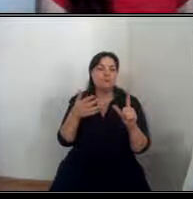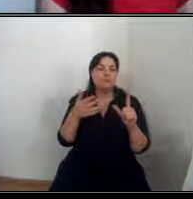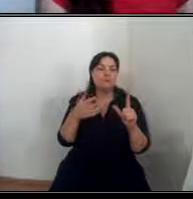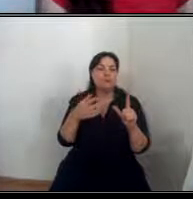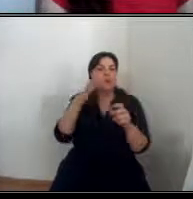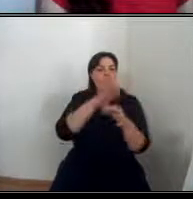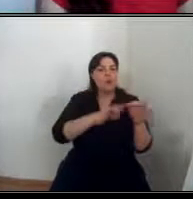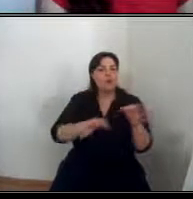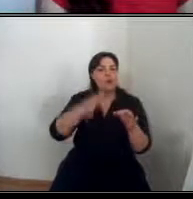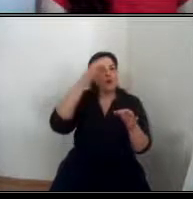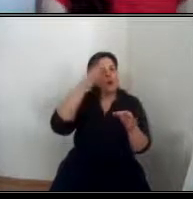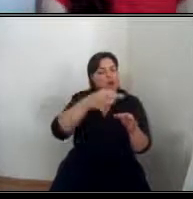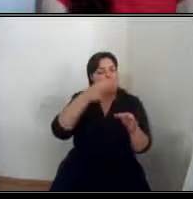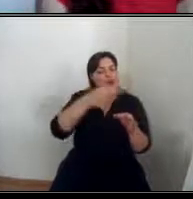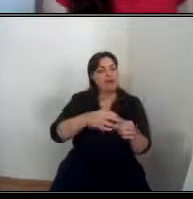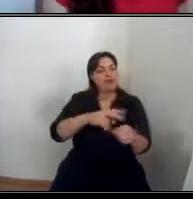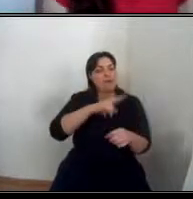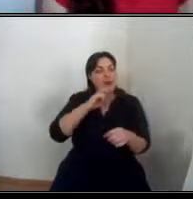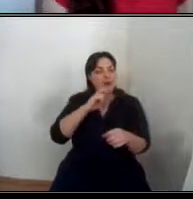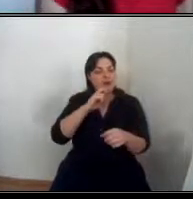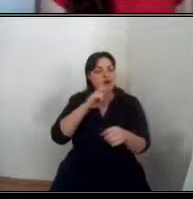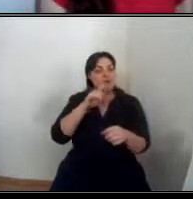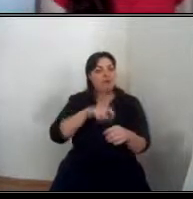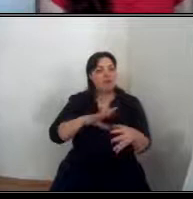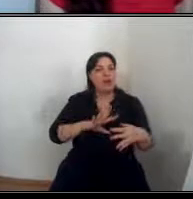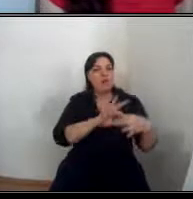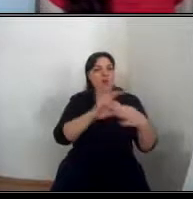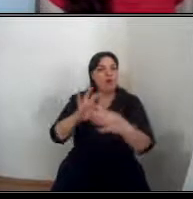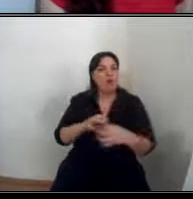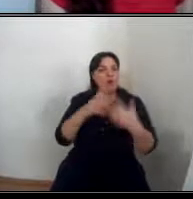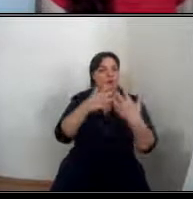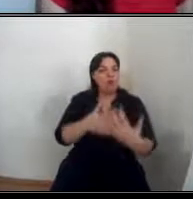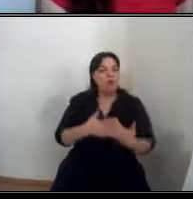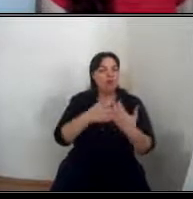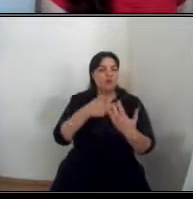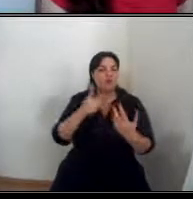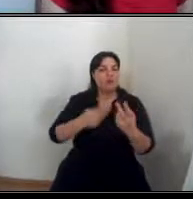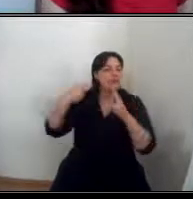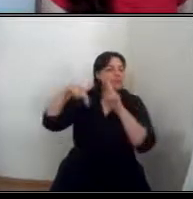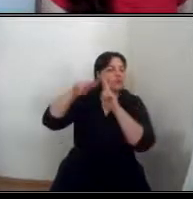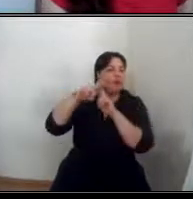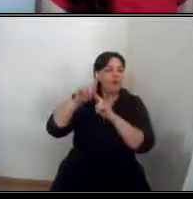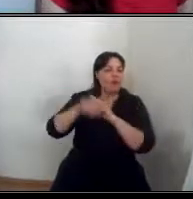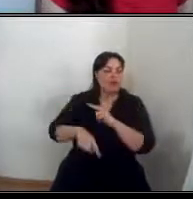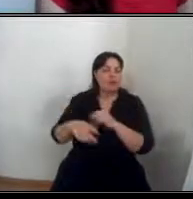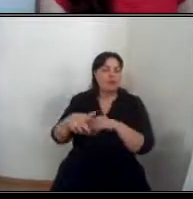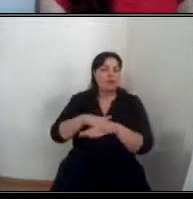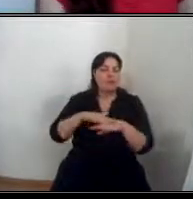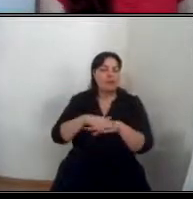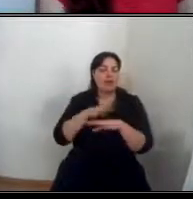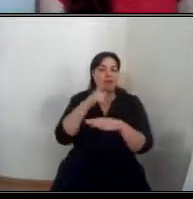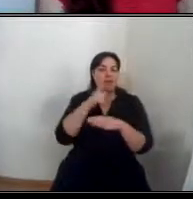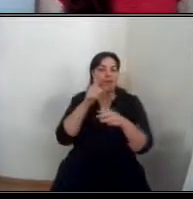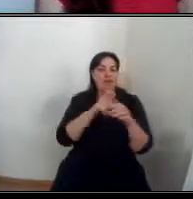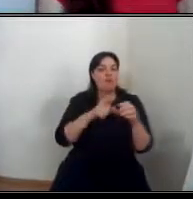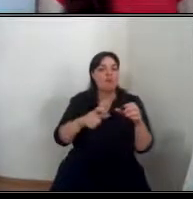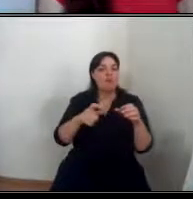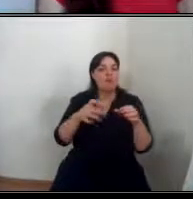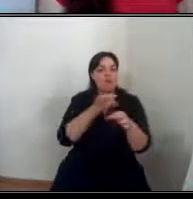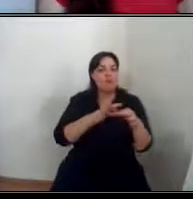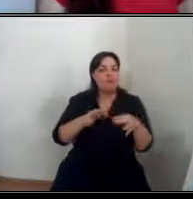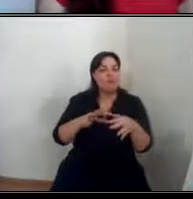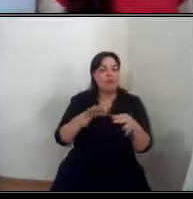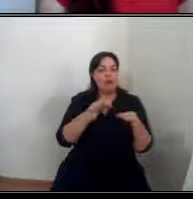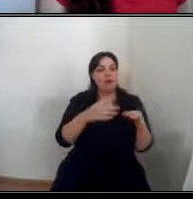y luchar de, unidos desde tanto las diputaciones como la Federación de Municipios contra la despoblación rural. Entonces,